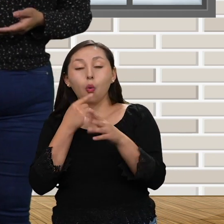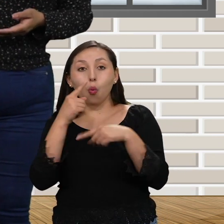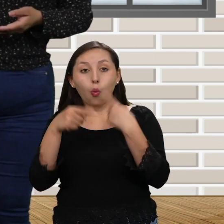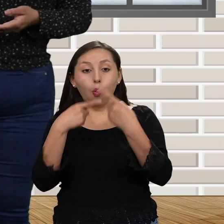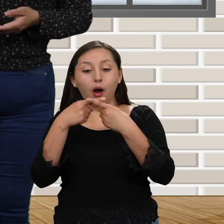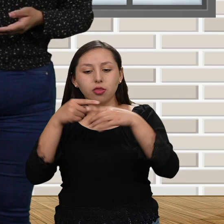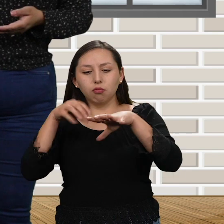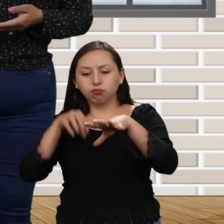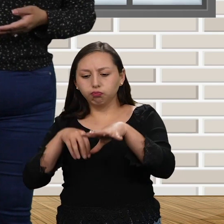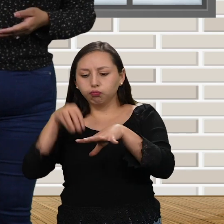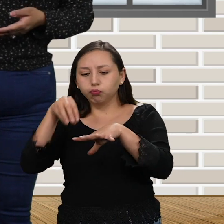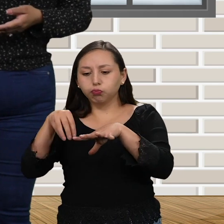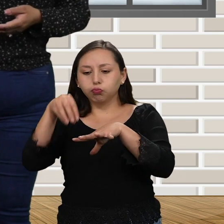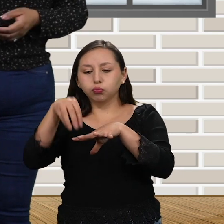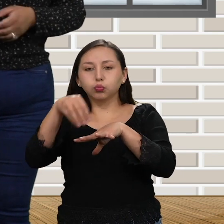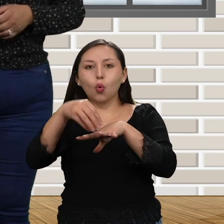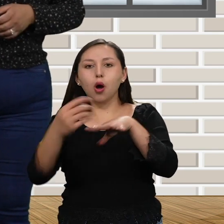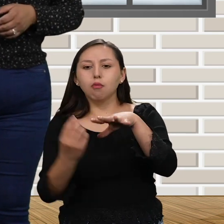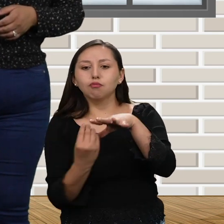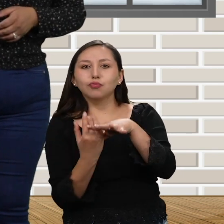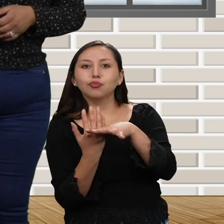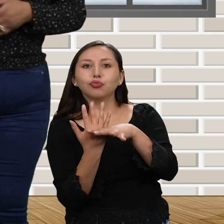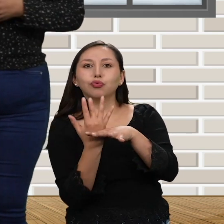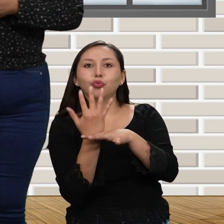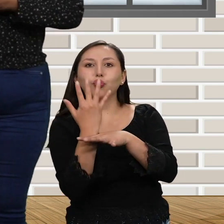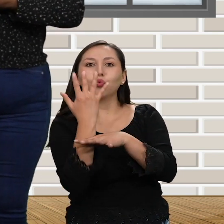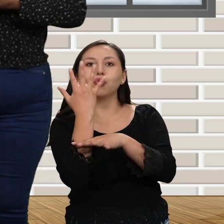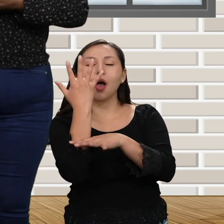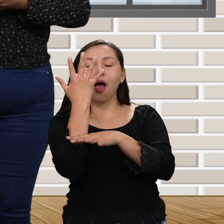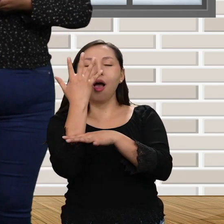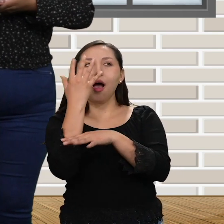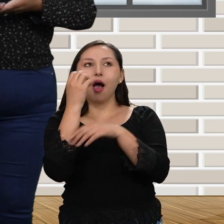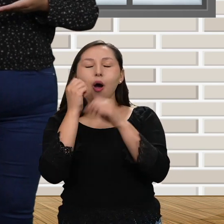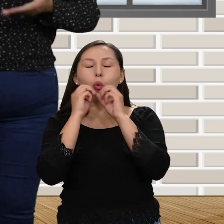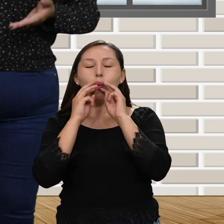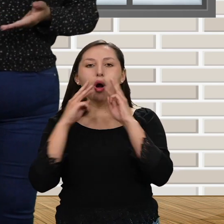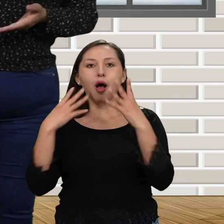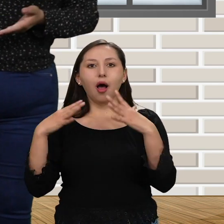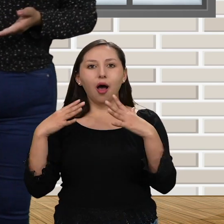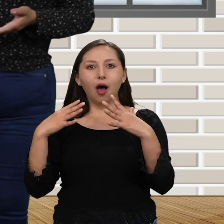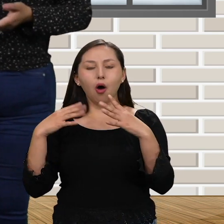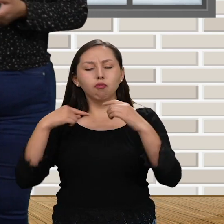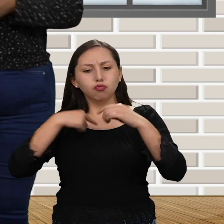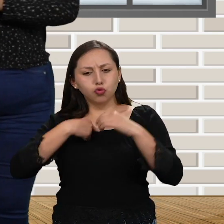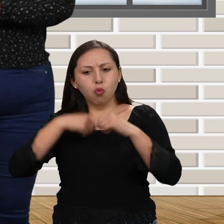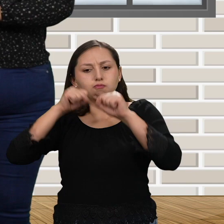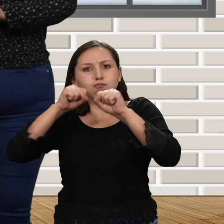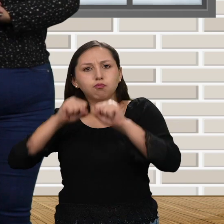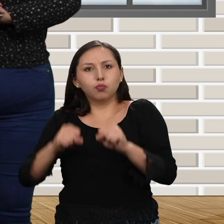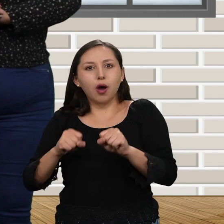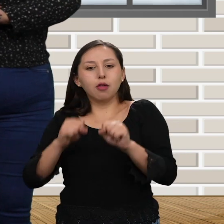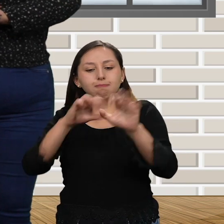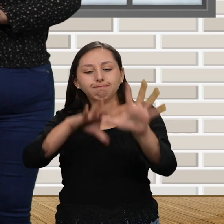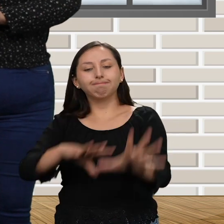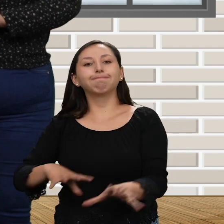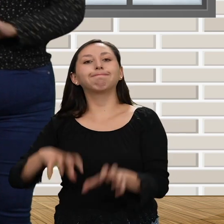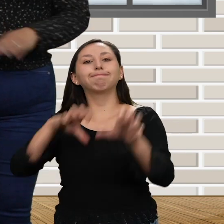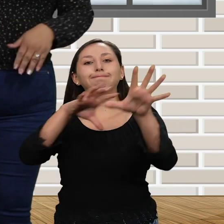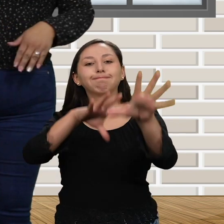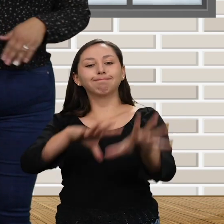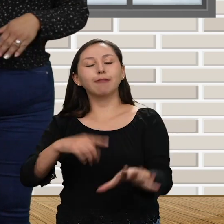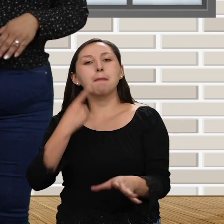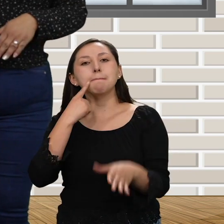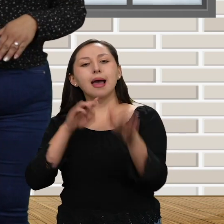enterradas daban lugar a nuevas plantas. Es así como los nómadas descubrieron que podían multiplicar sus